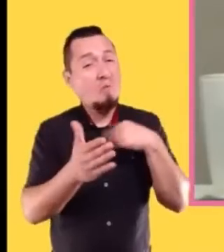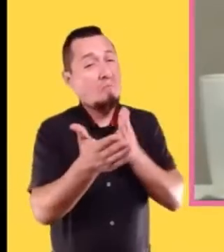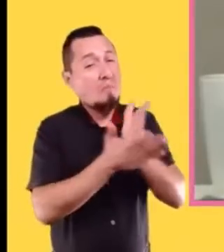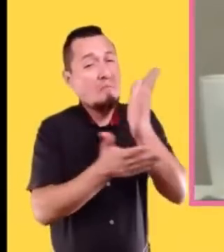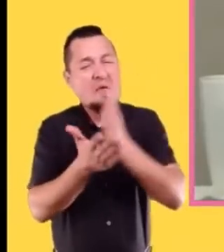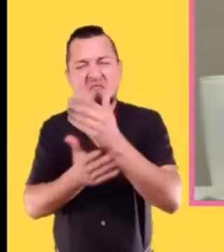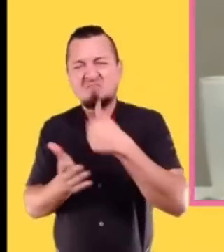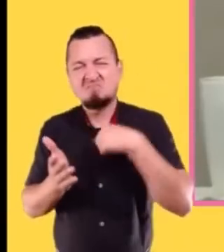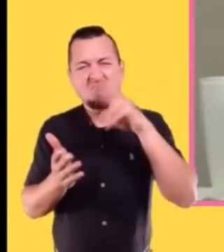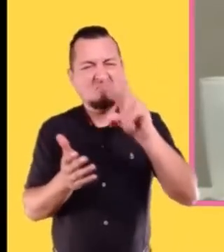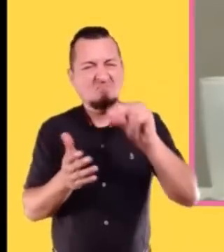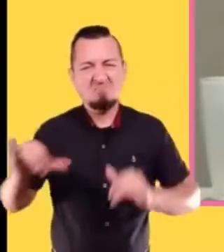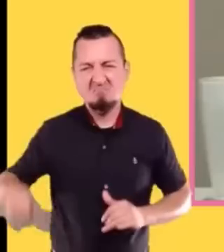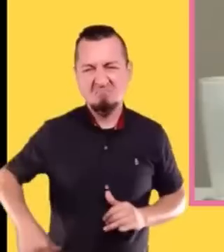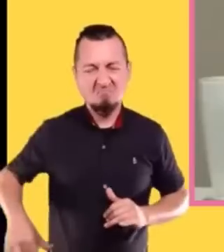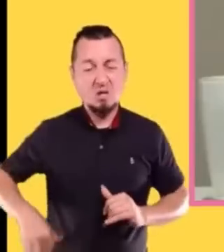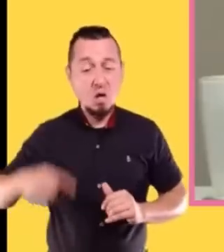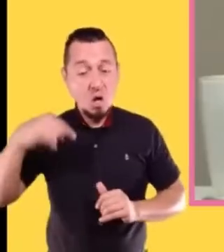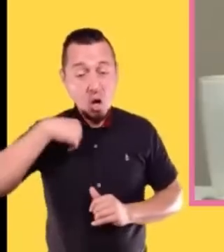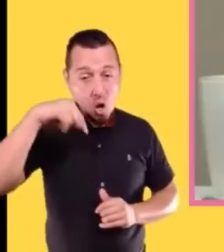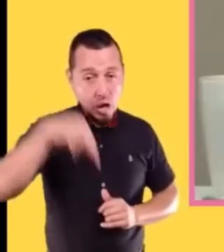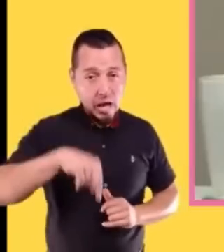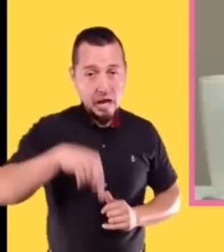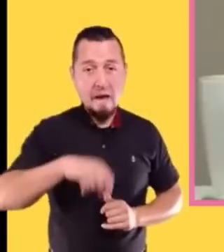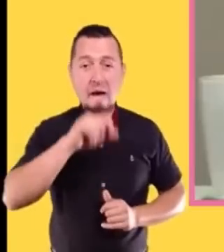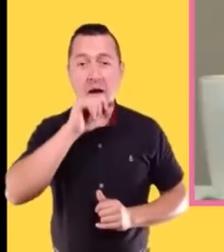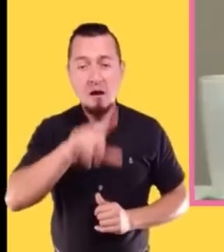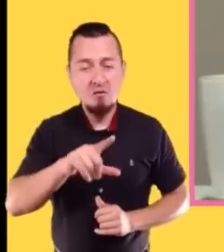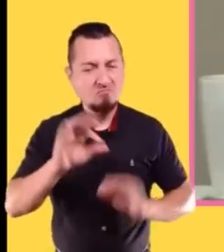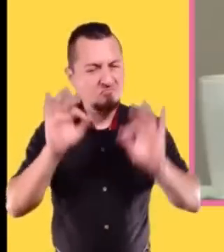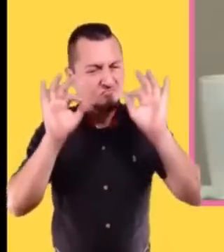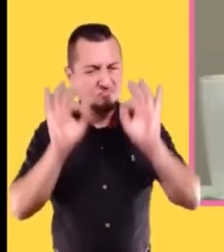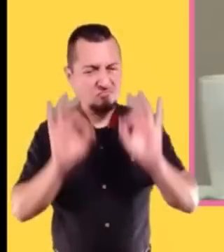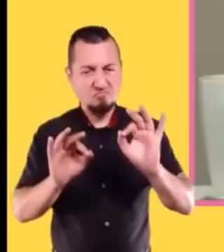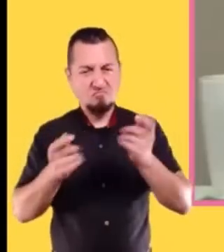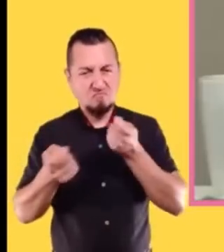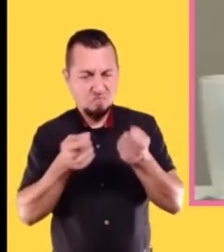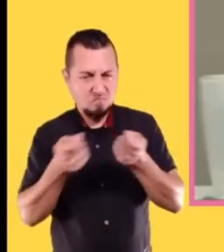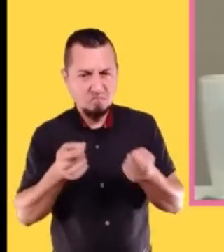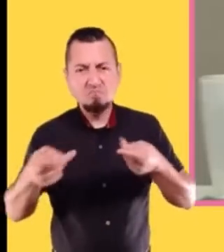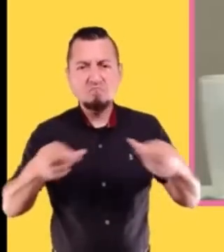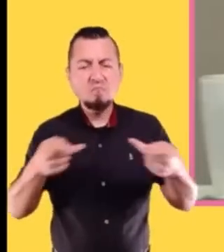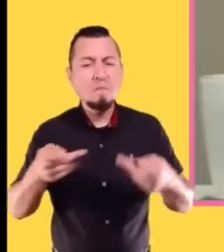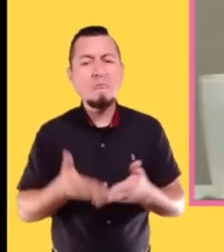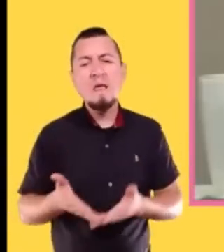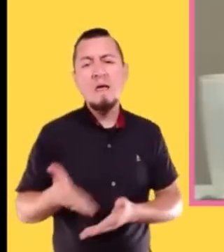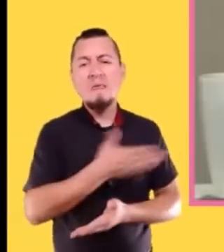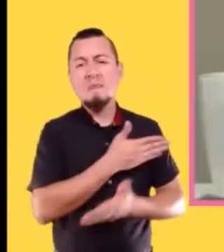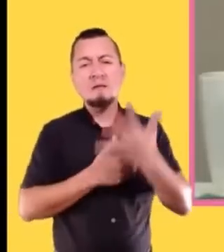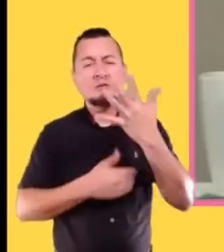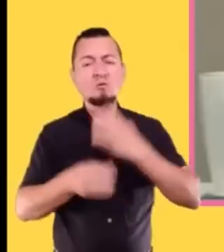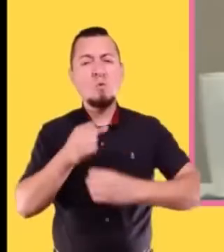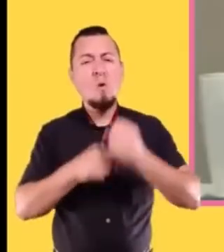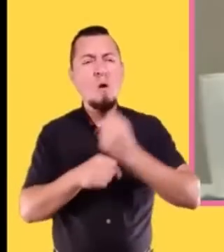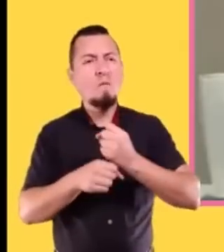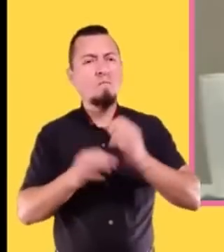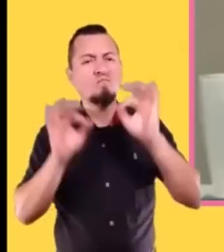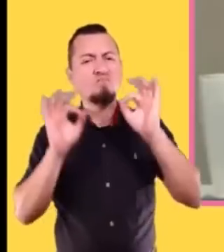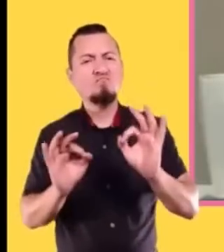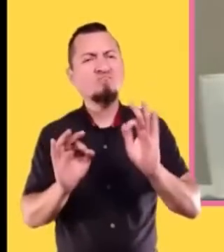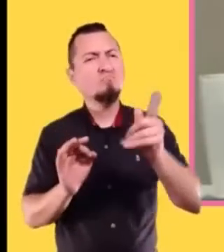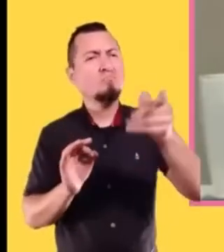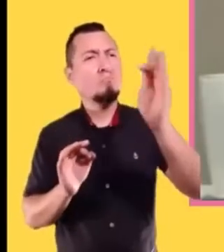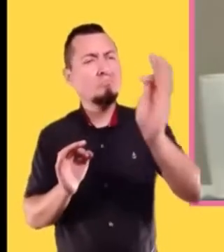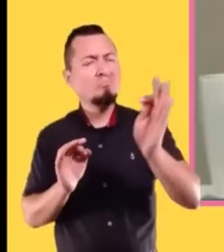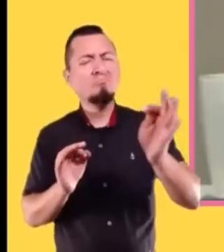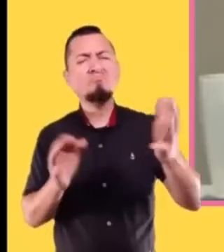mí me toca estar al frente del gobierno de Jalisco, y en el gobierno de Jalisco nos preparamos desde hace 5 años para estar a la altura de este reto. Es un